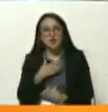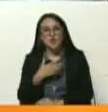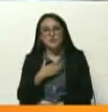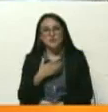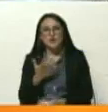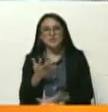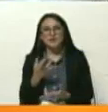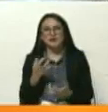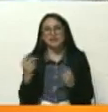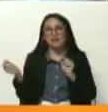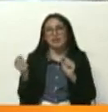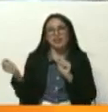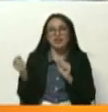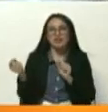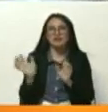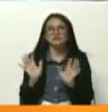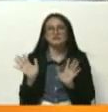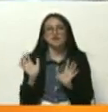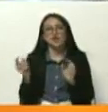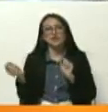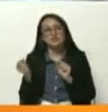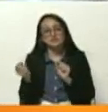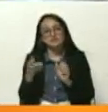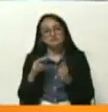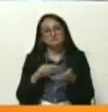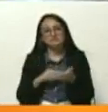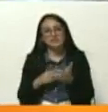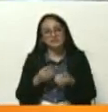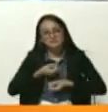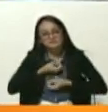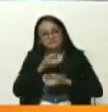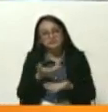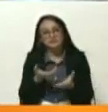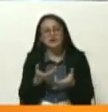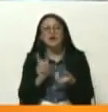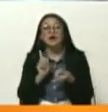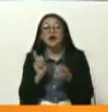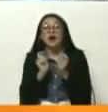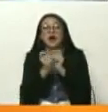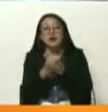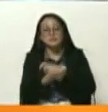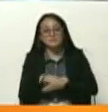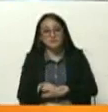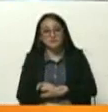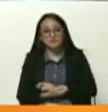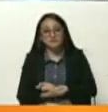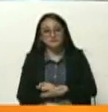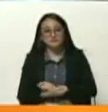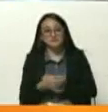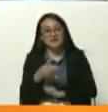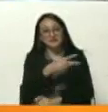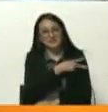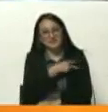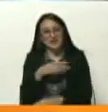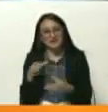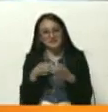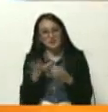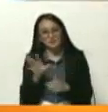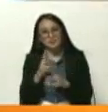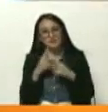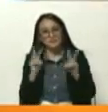una retórica. El diálogo en sí mismo debe expresar los cambios, y esta delegación de